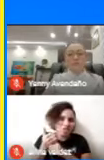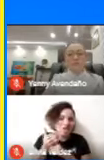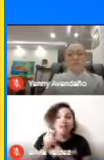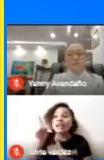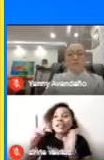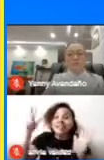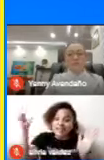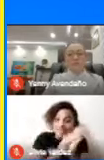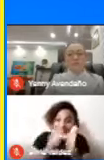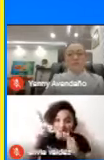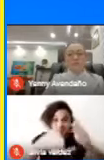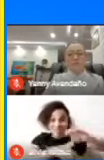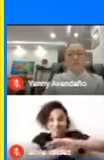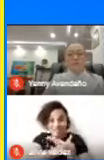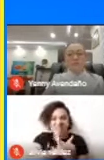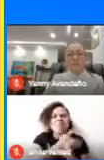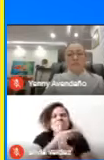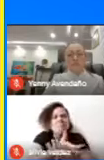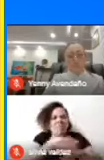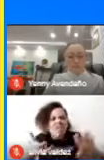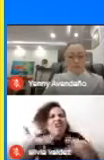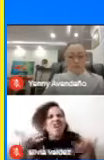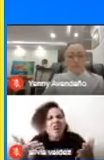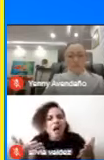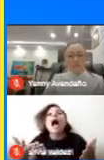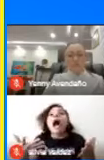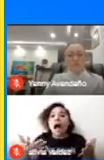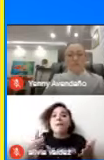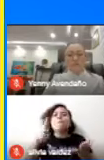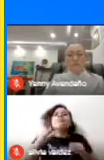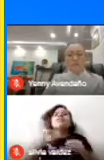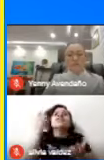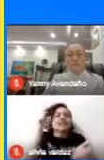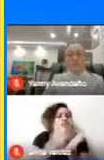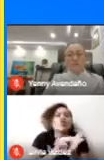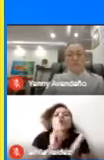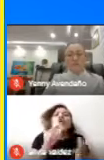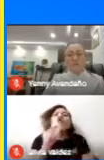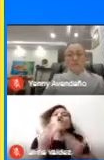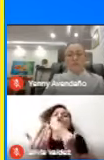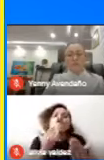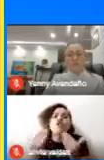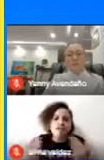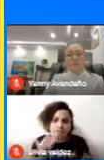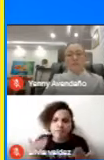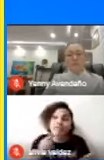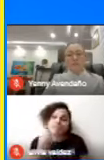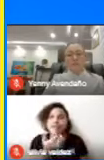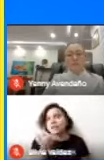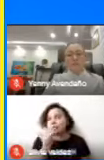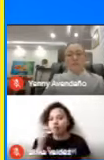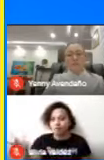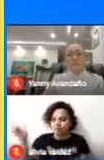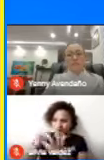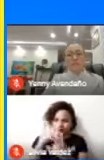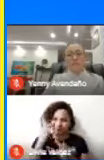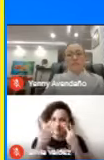el ministerio es un sello de confianza que le dice al